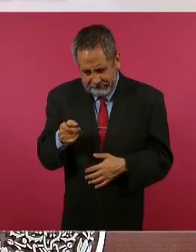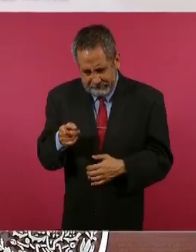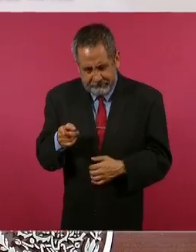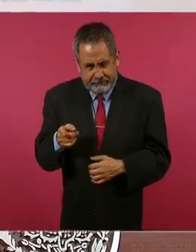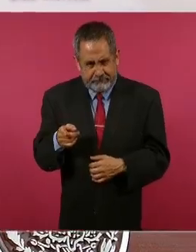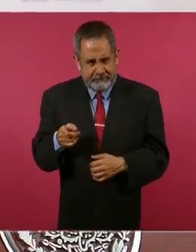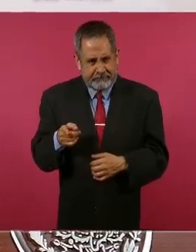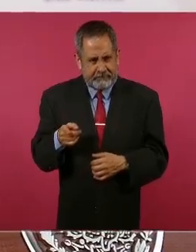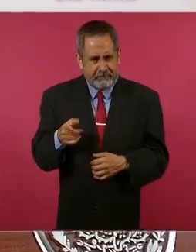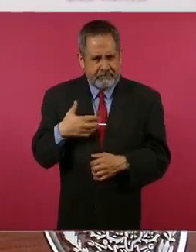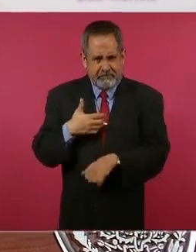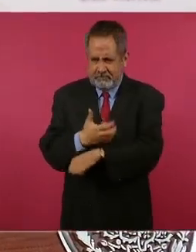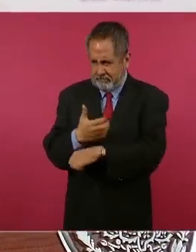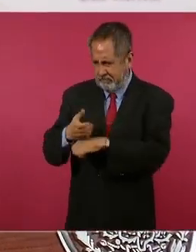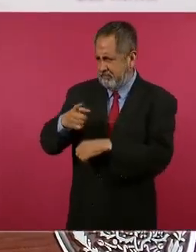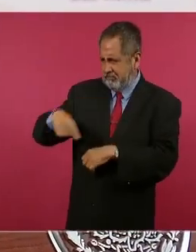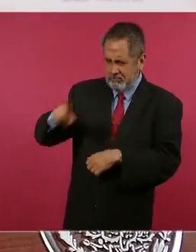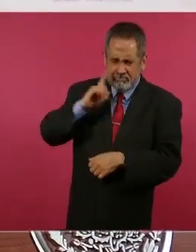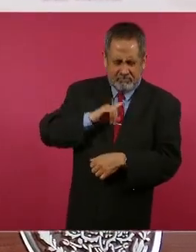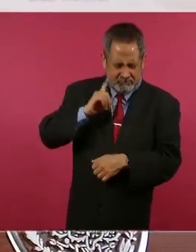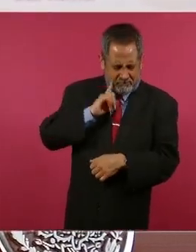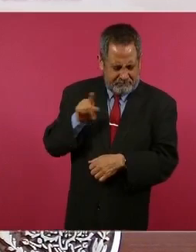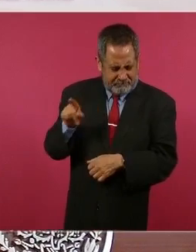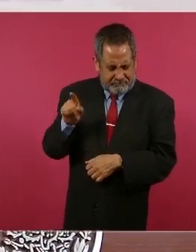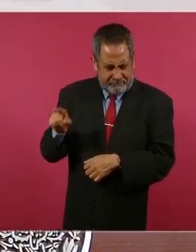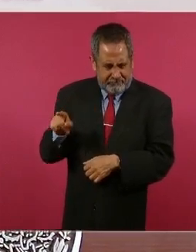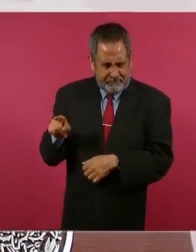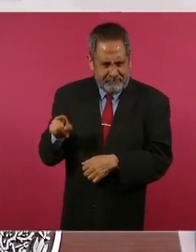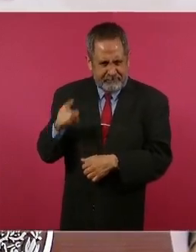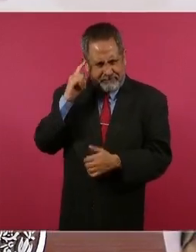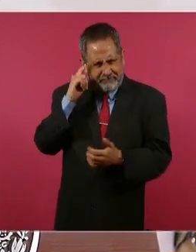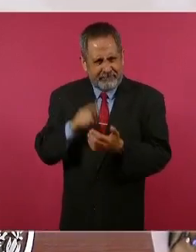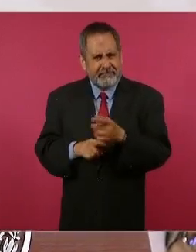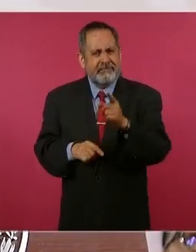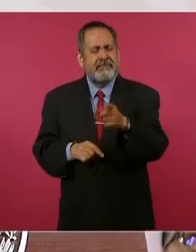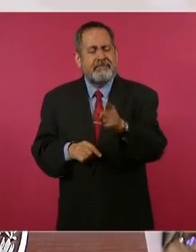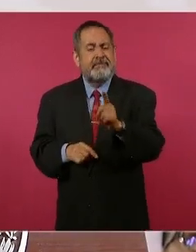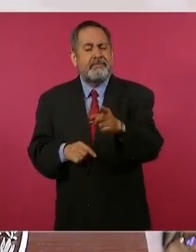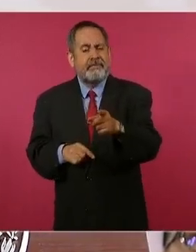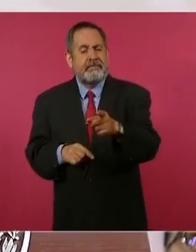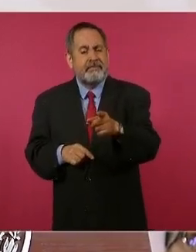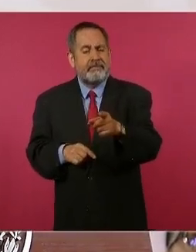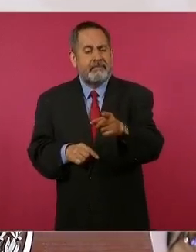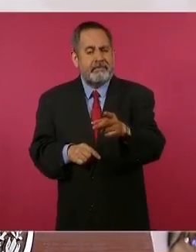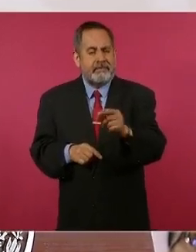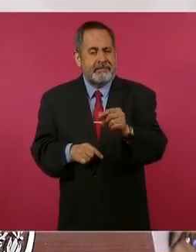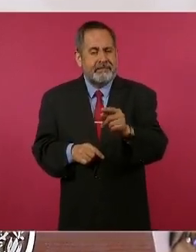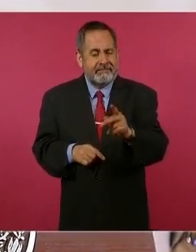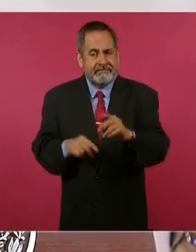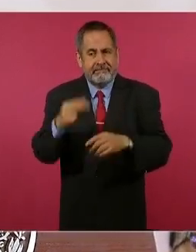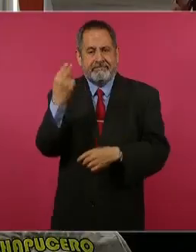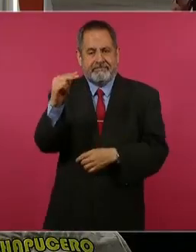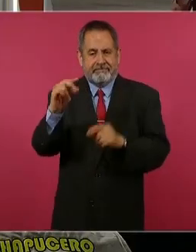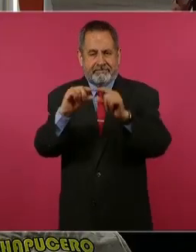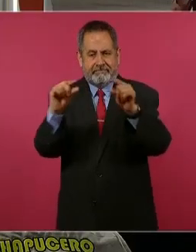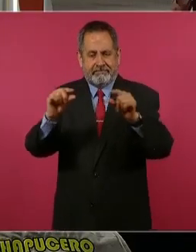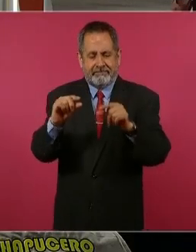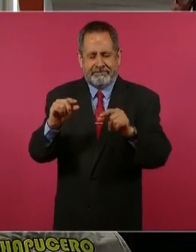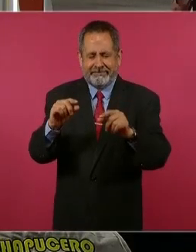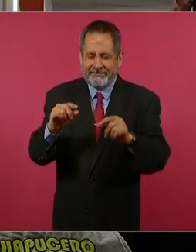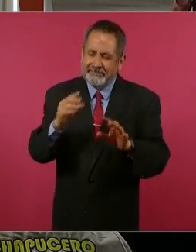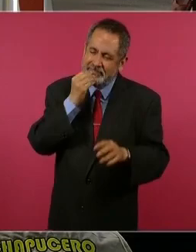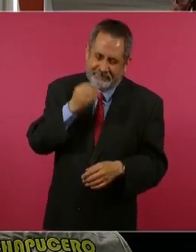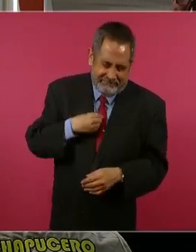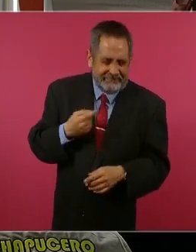una compañera, mujer, que creo que se haga así, pero ni modo, si